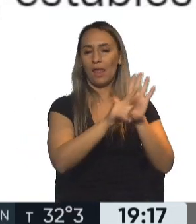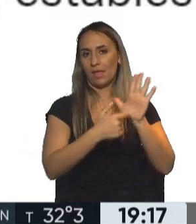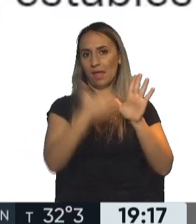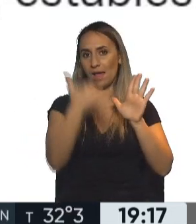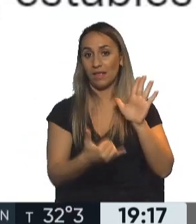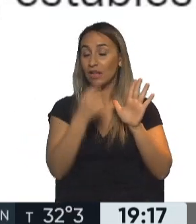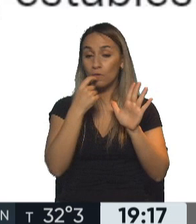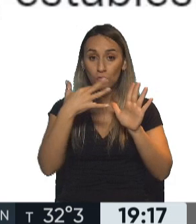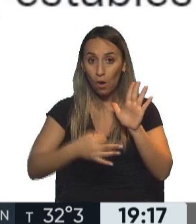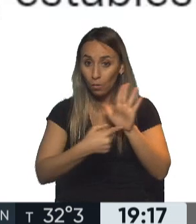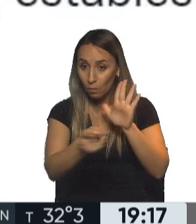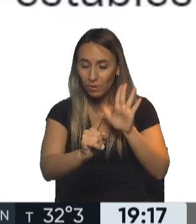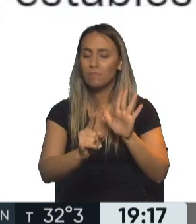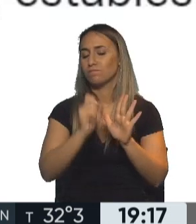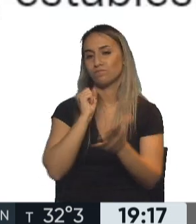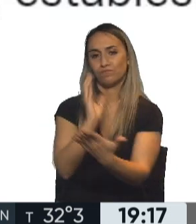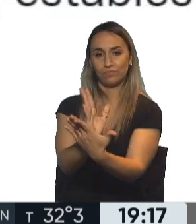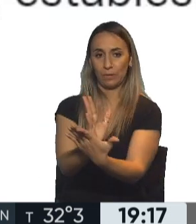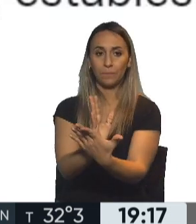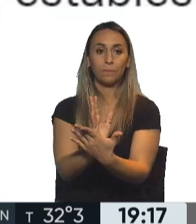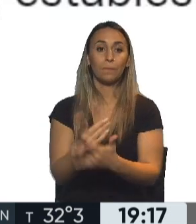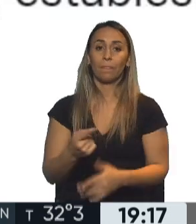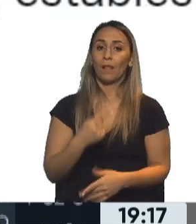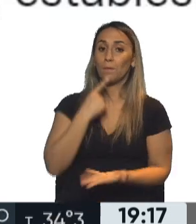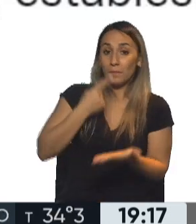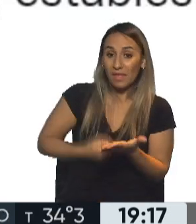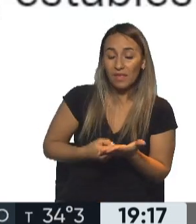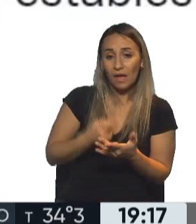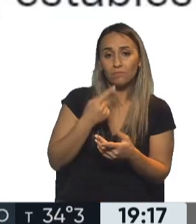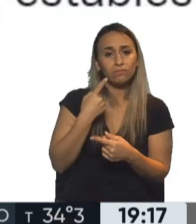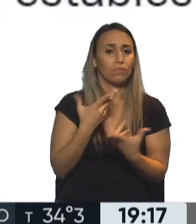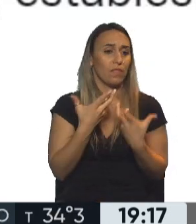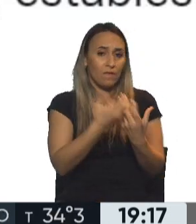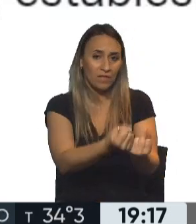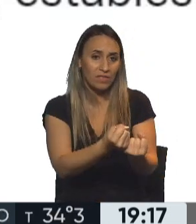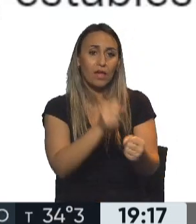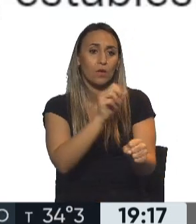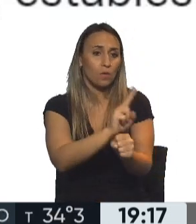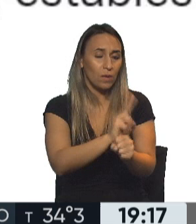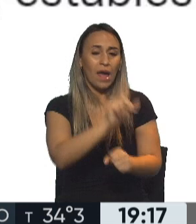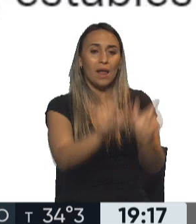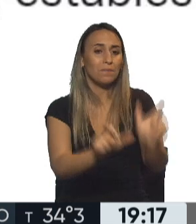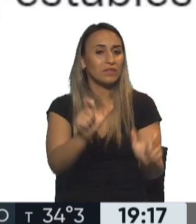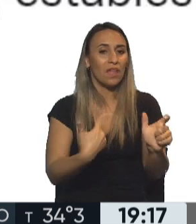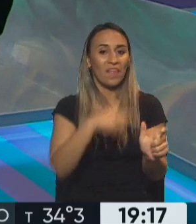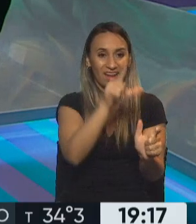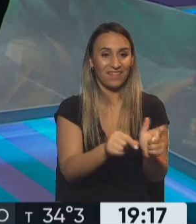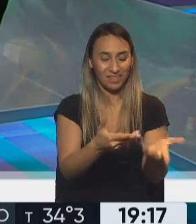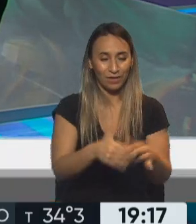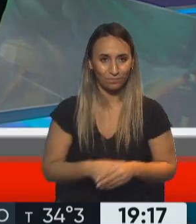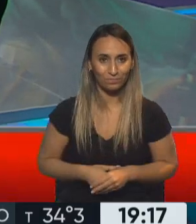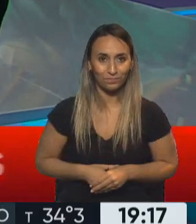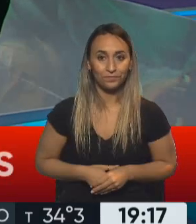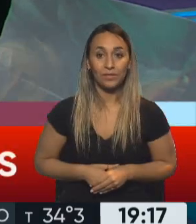una medida que garantiza precios justos y estables para proteger y defender a los consumidores argentinos. Feli, una cosa que hay que entender es